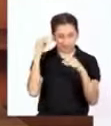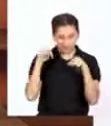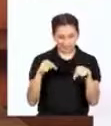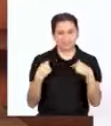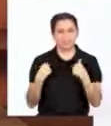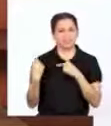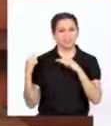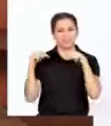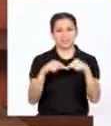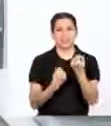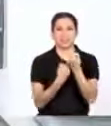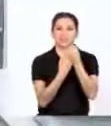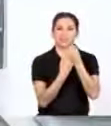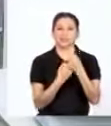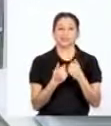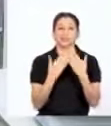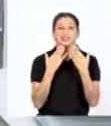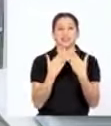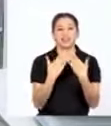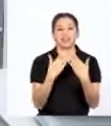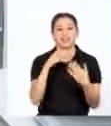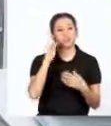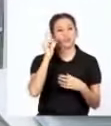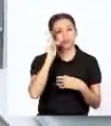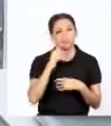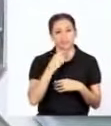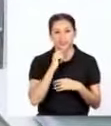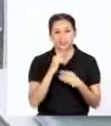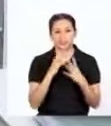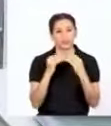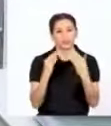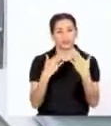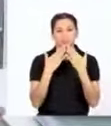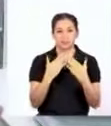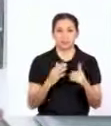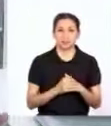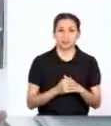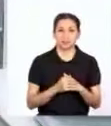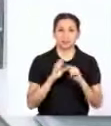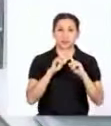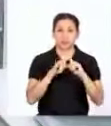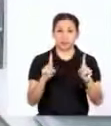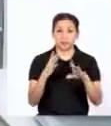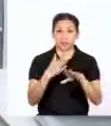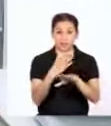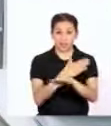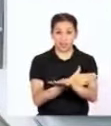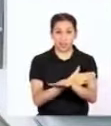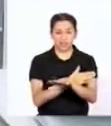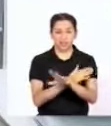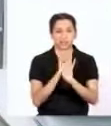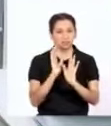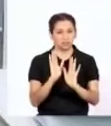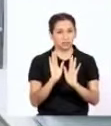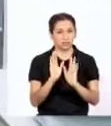pocos. Para eso estoy. Suena perfecto. Muchas gracias. Pero antes de seguir, tomemos